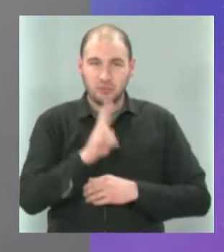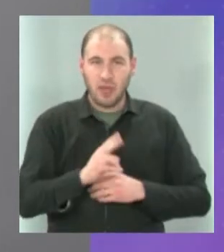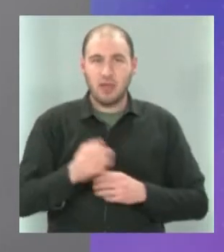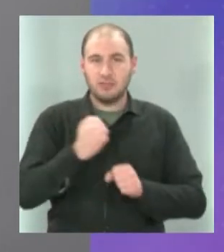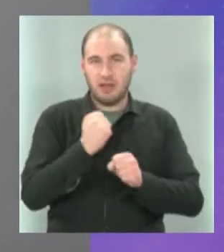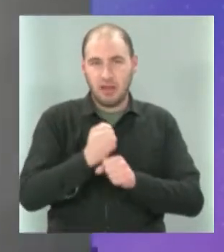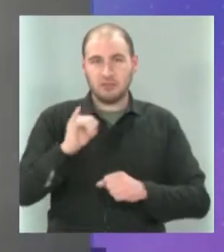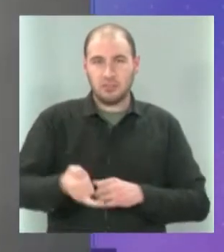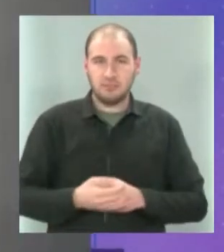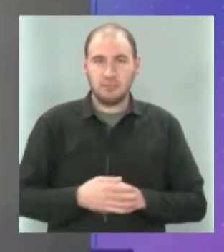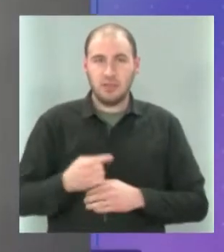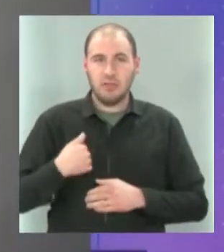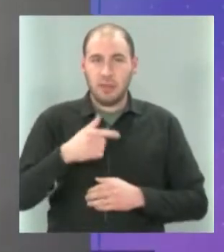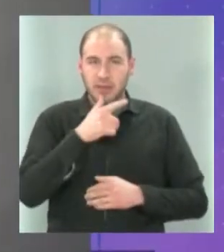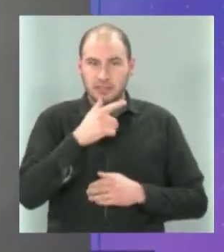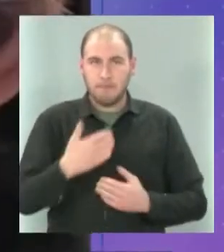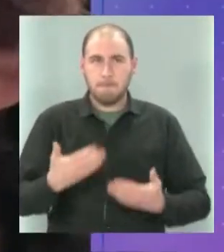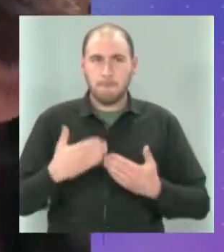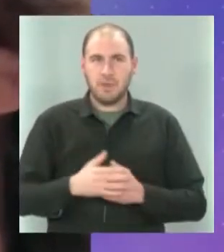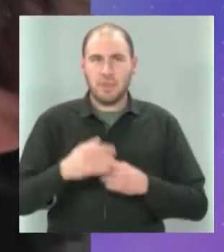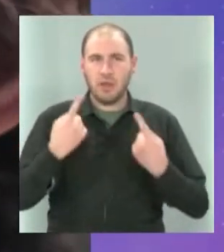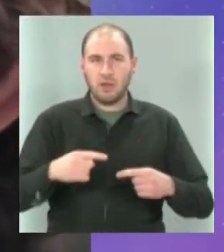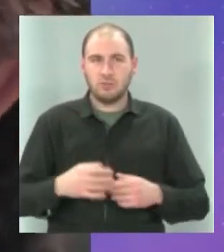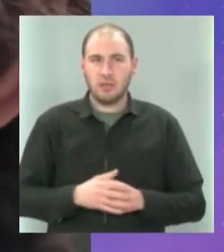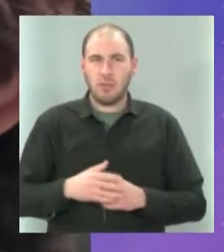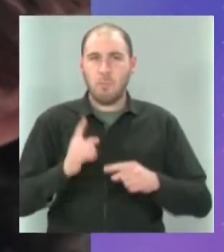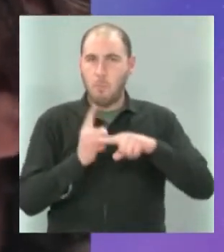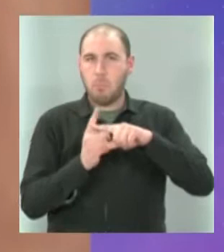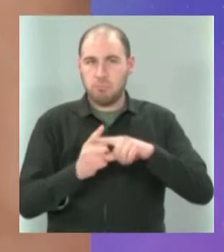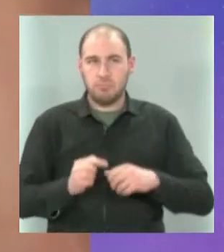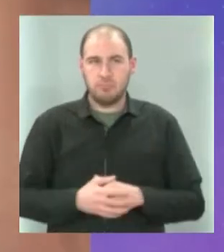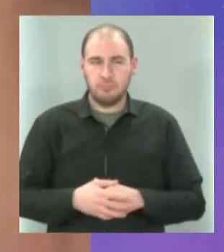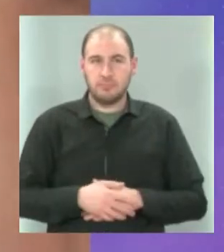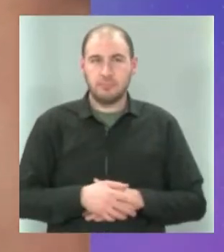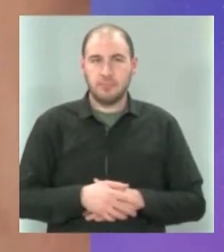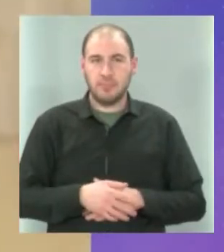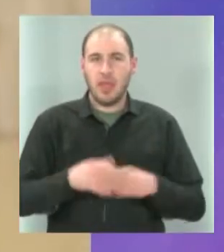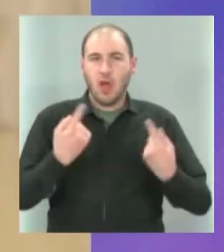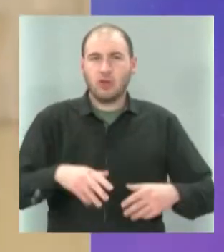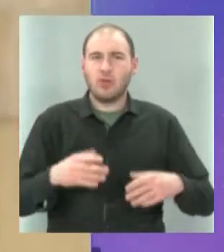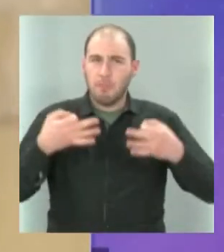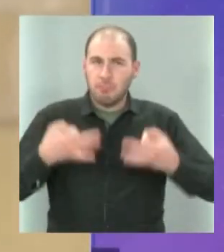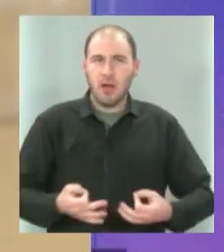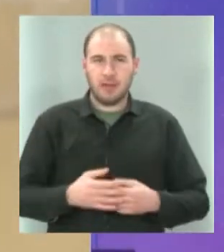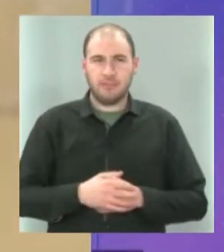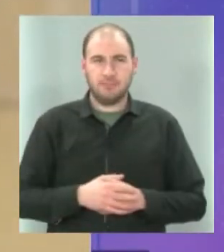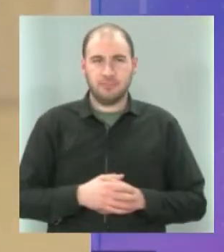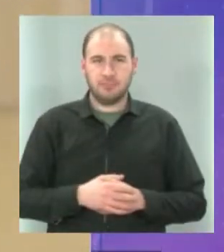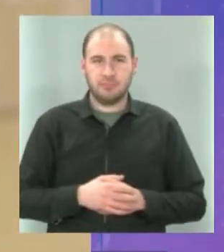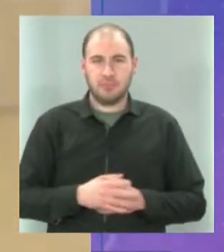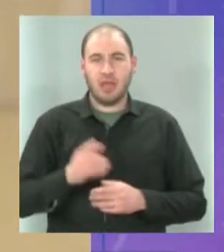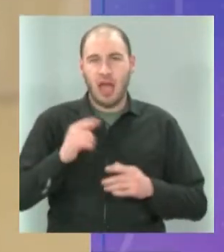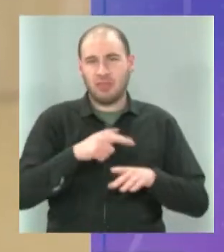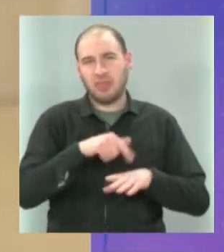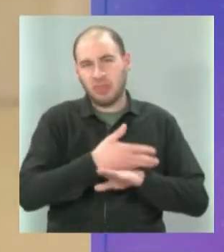estoy trabajando. Yo creo que soy capaz de hacer cosas muy positivas en la vida. Las cosas buenas, digamos,